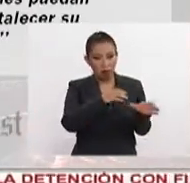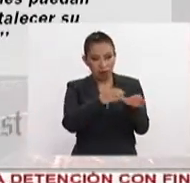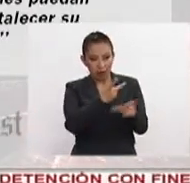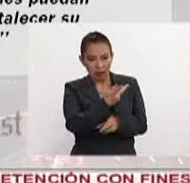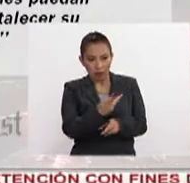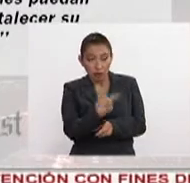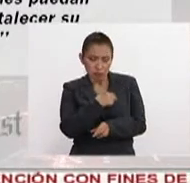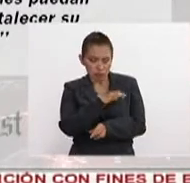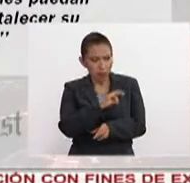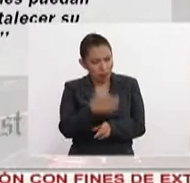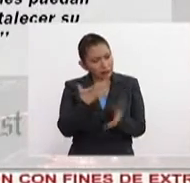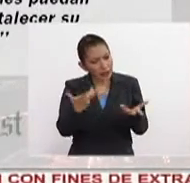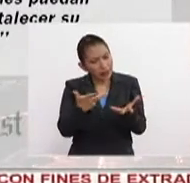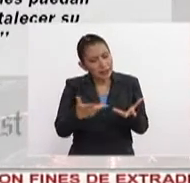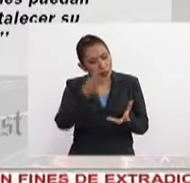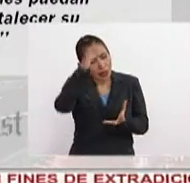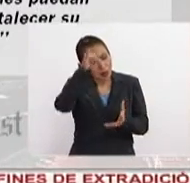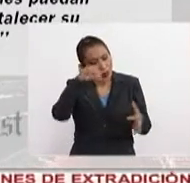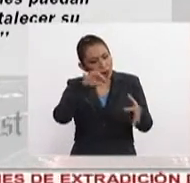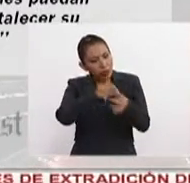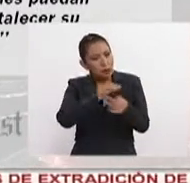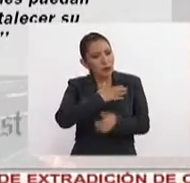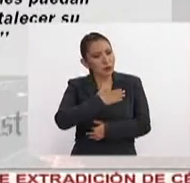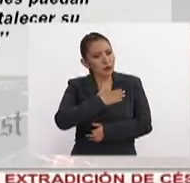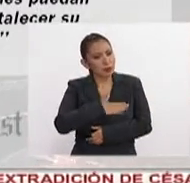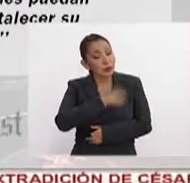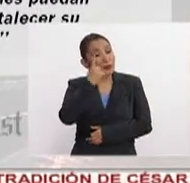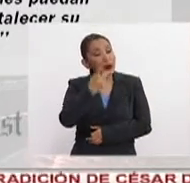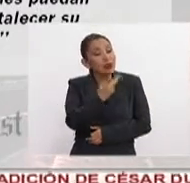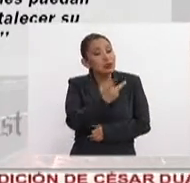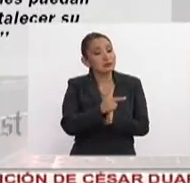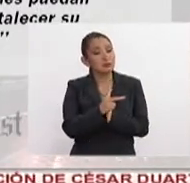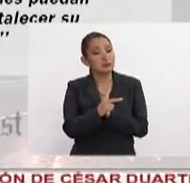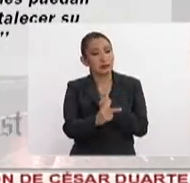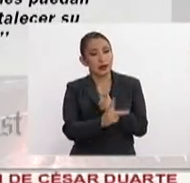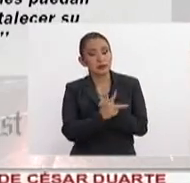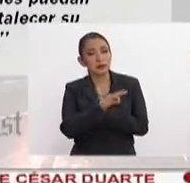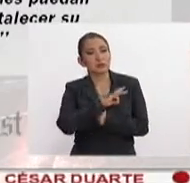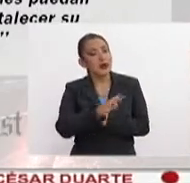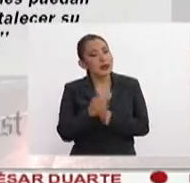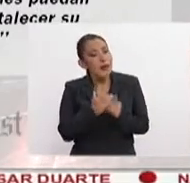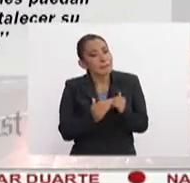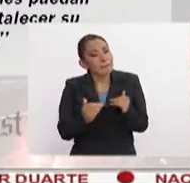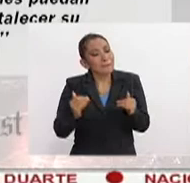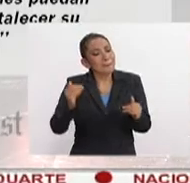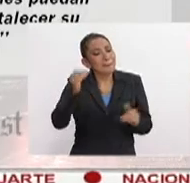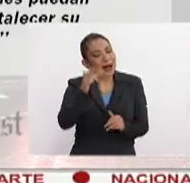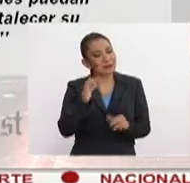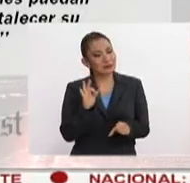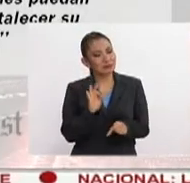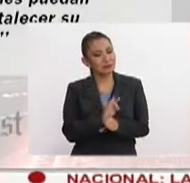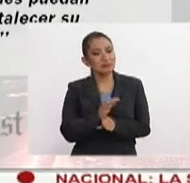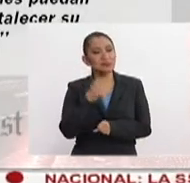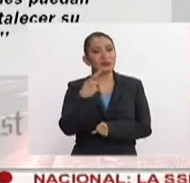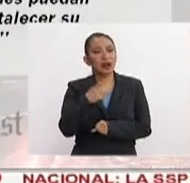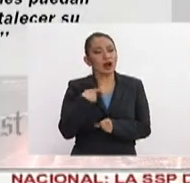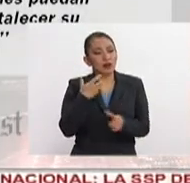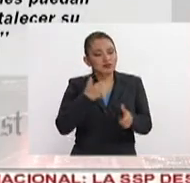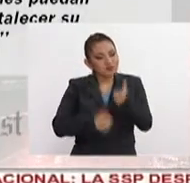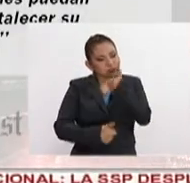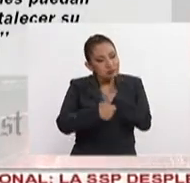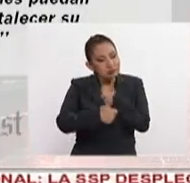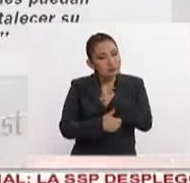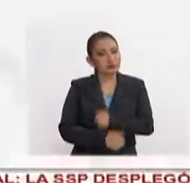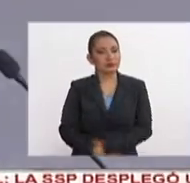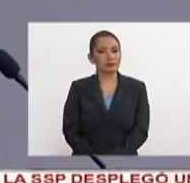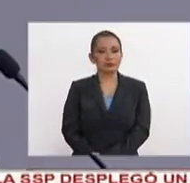comercio. Aún podemos construir un acuerdo muy justo para que ambas naciones puedan incrementar y fortalecer su